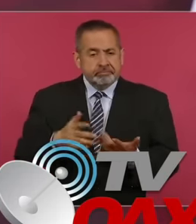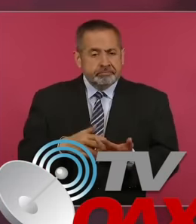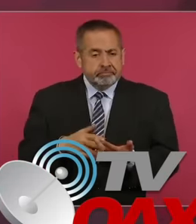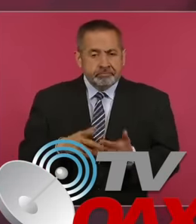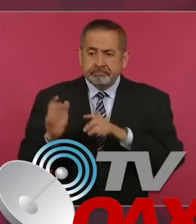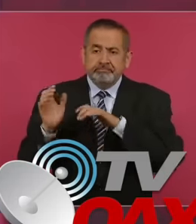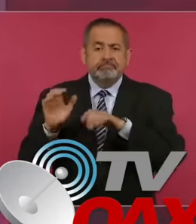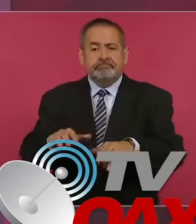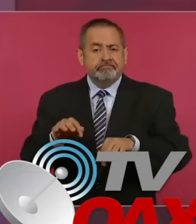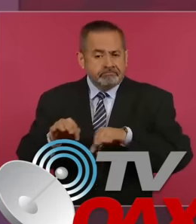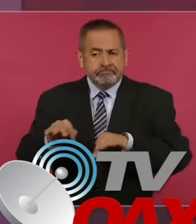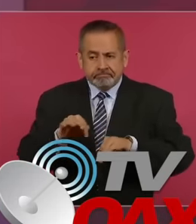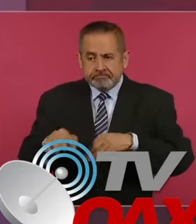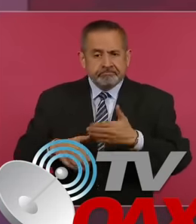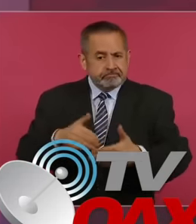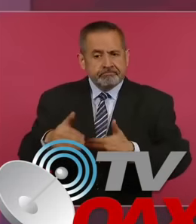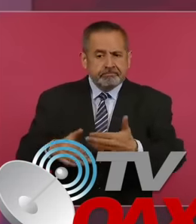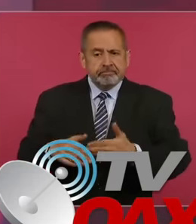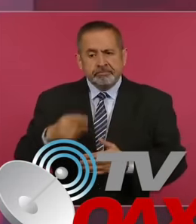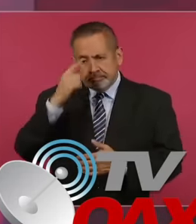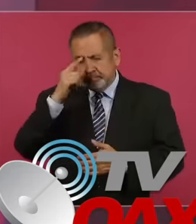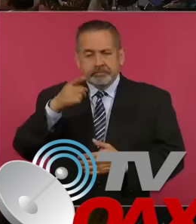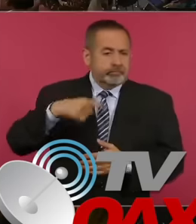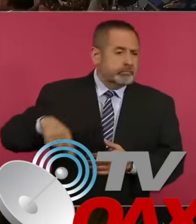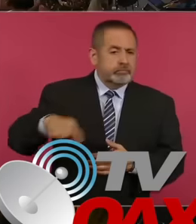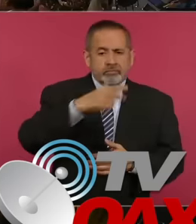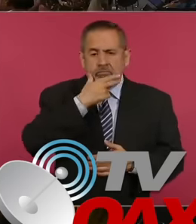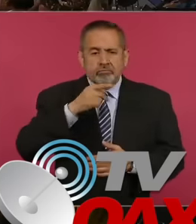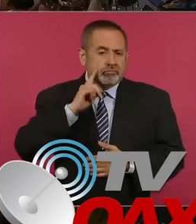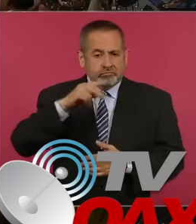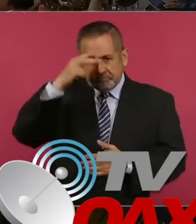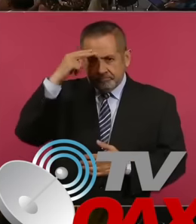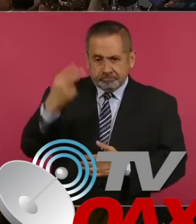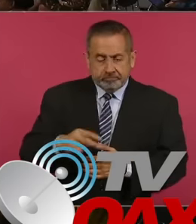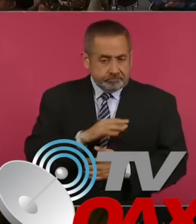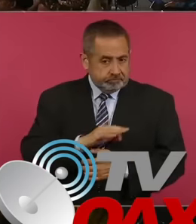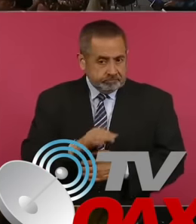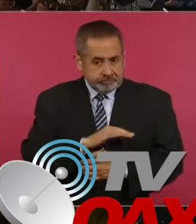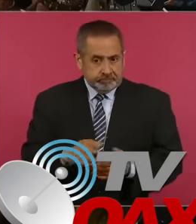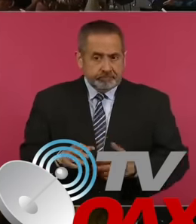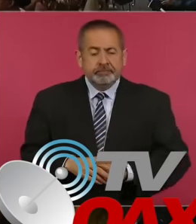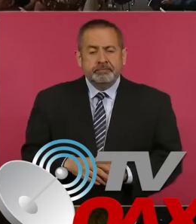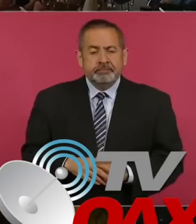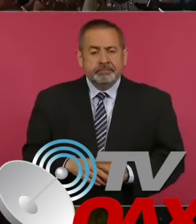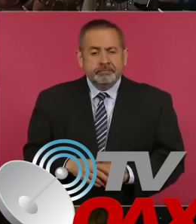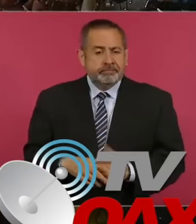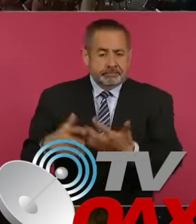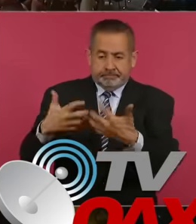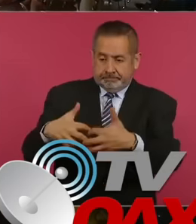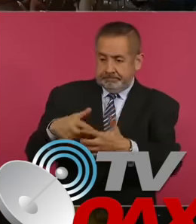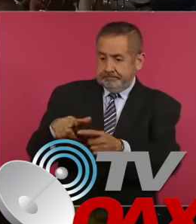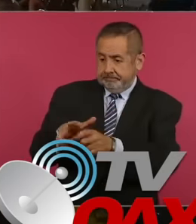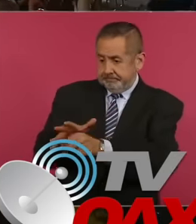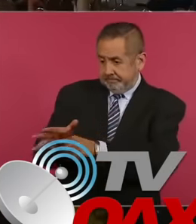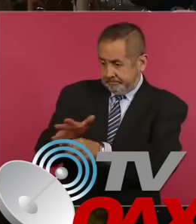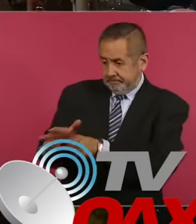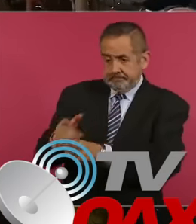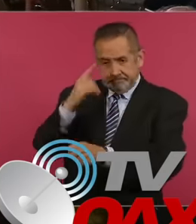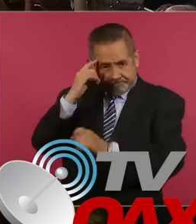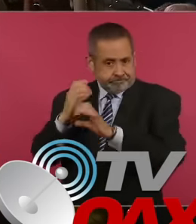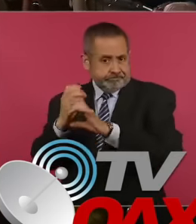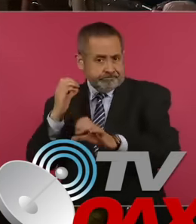empleos para los mexicanos. Entonces, tenemos la fábrica para hacer los